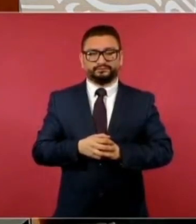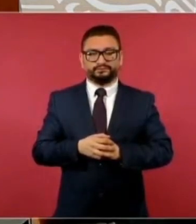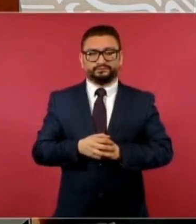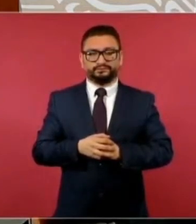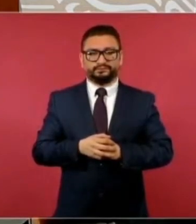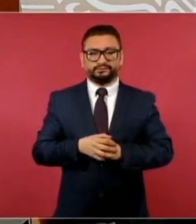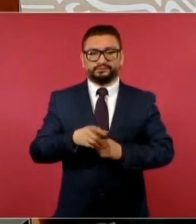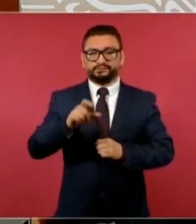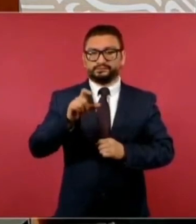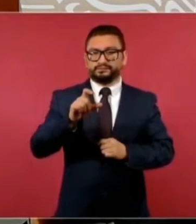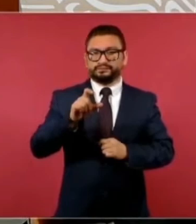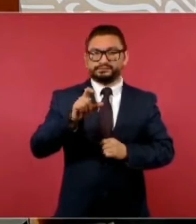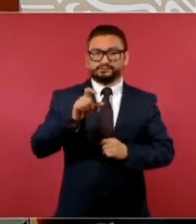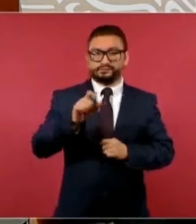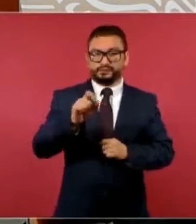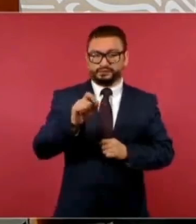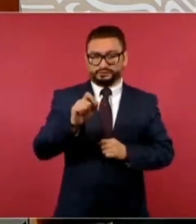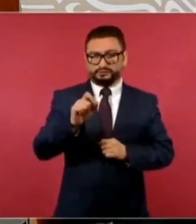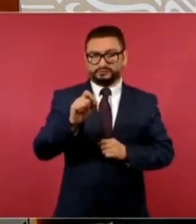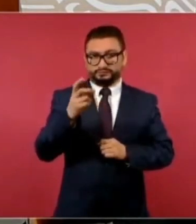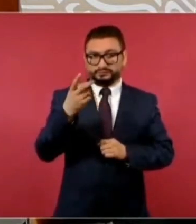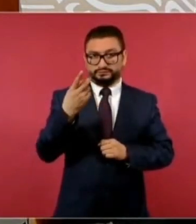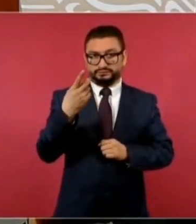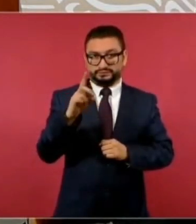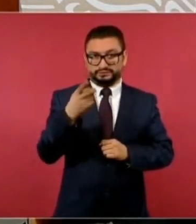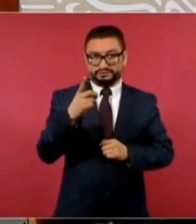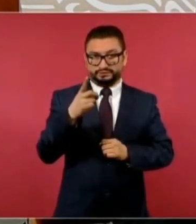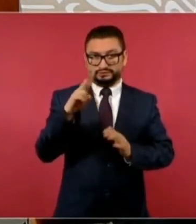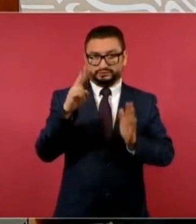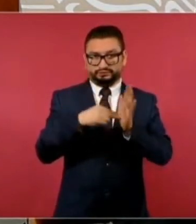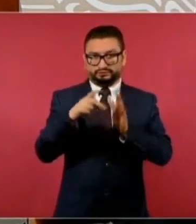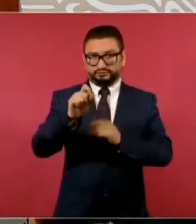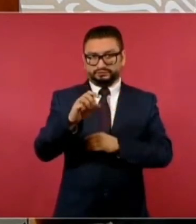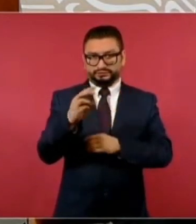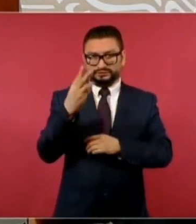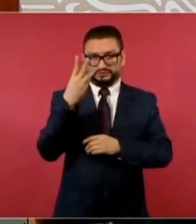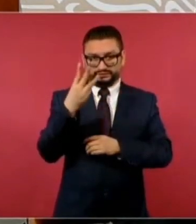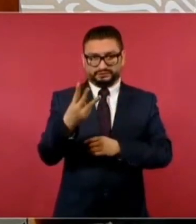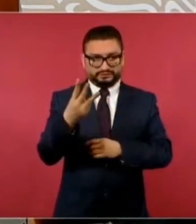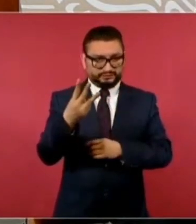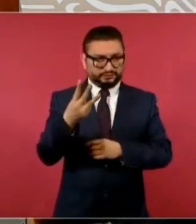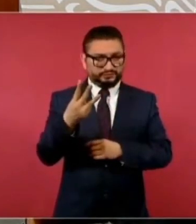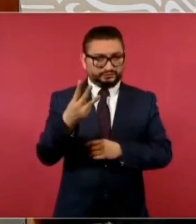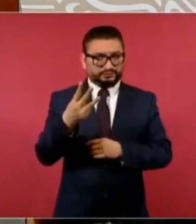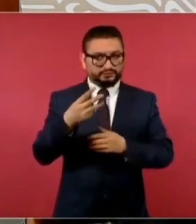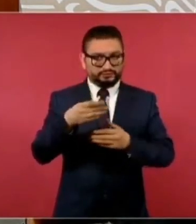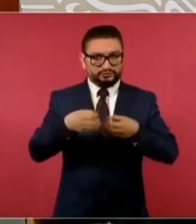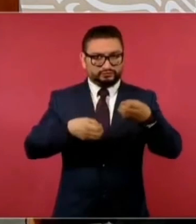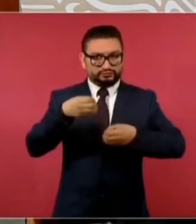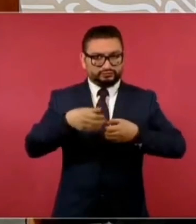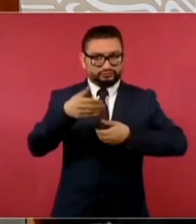El 20 de diciembre del 23 se vincularon a proceso